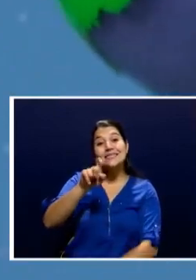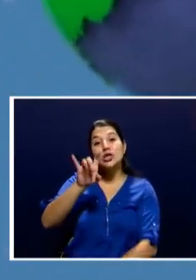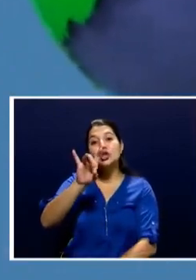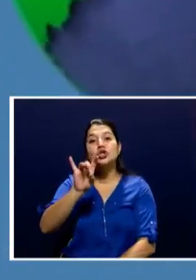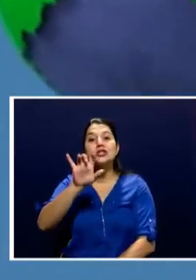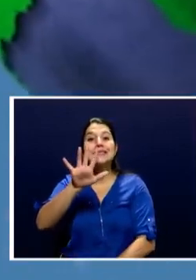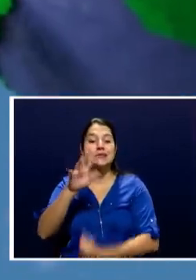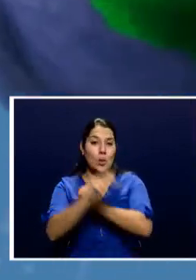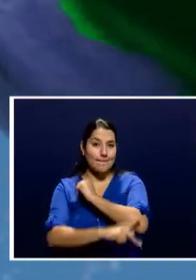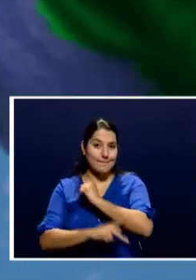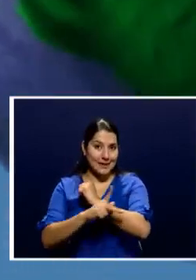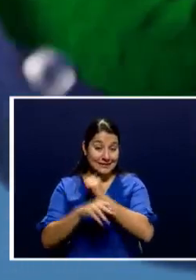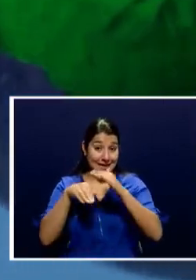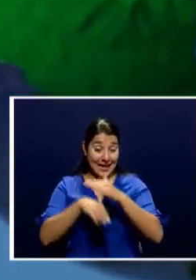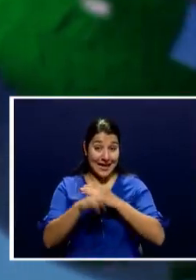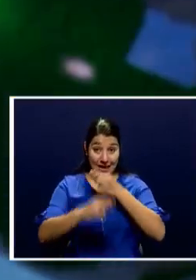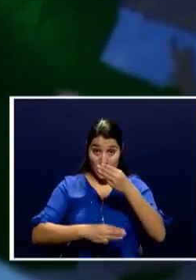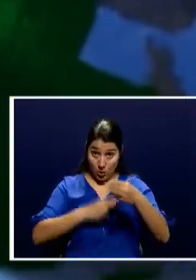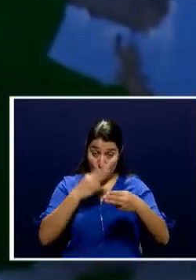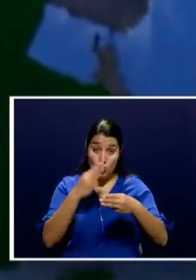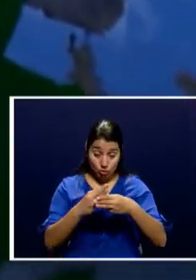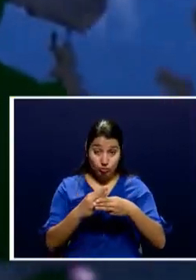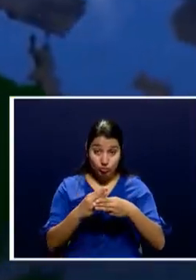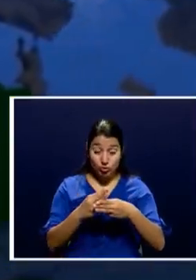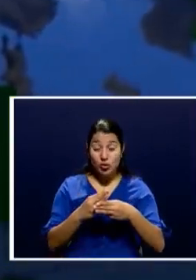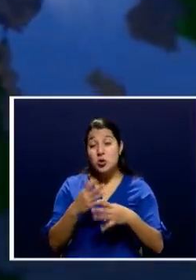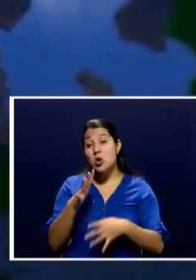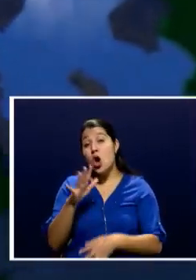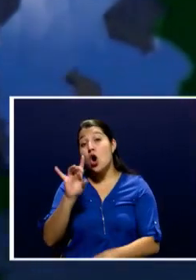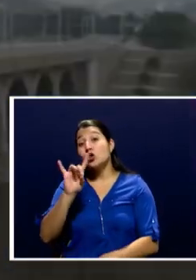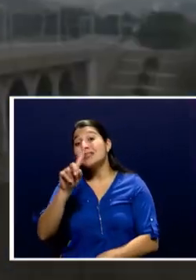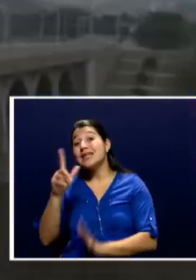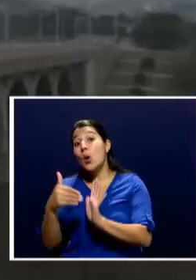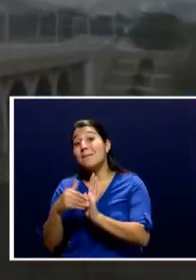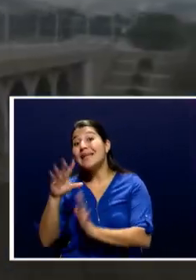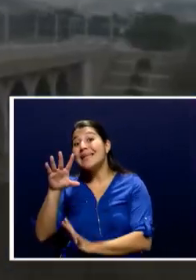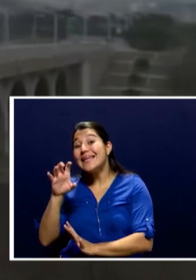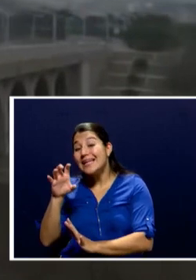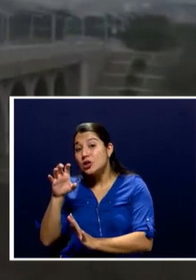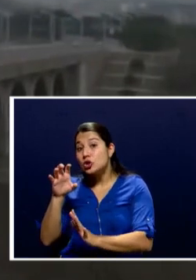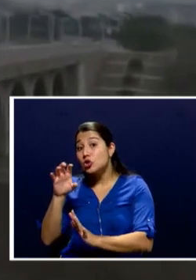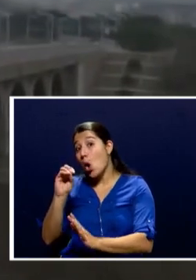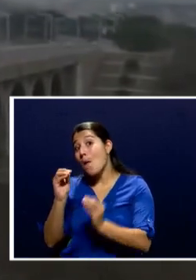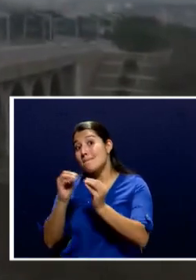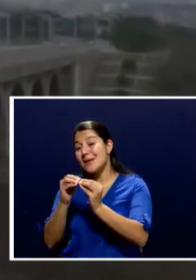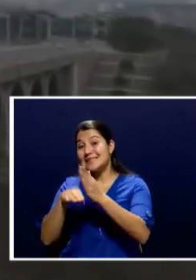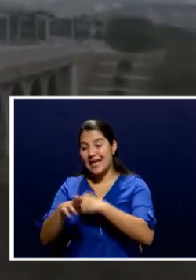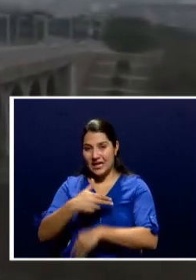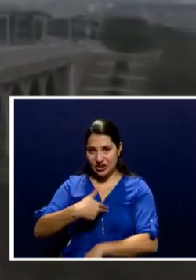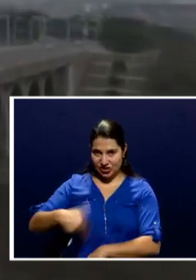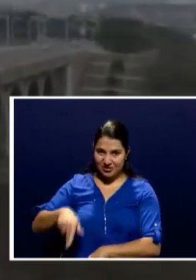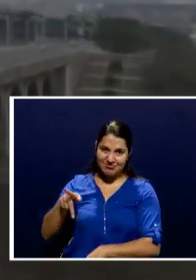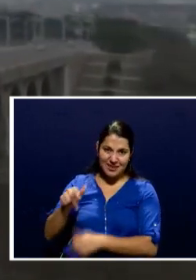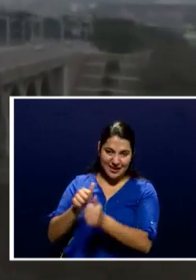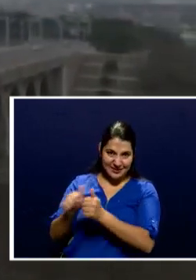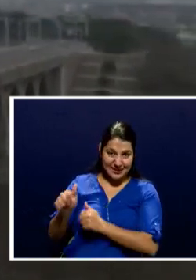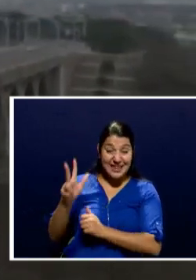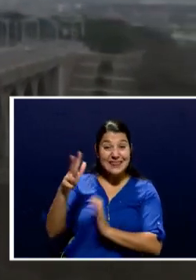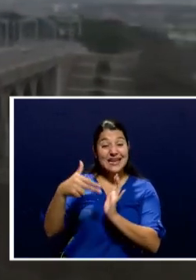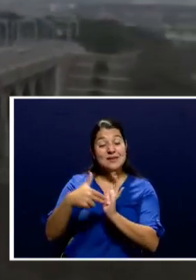del mundo. La mayoría, más de 81,500, en China, donde se han registrado